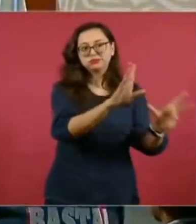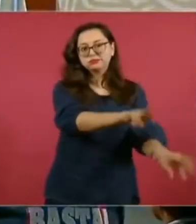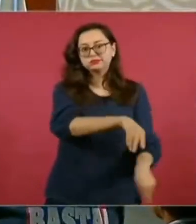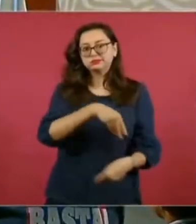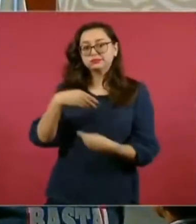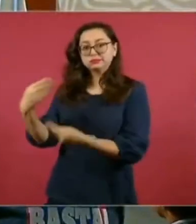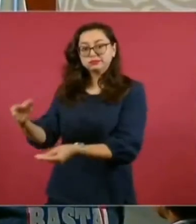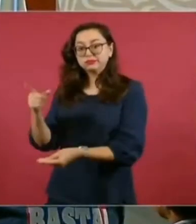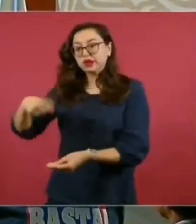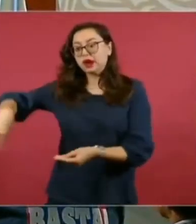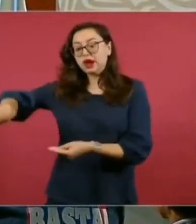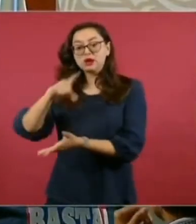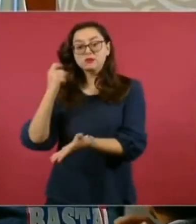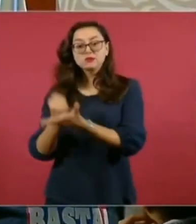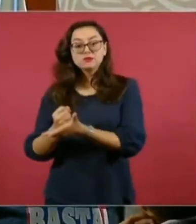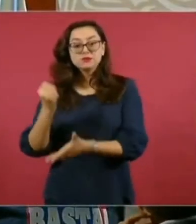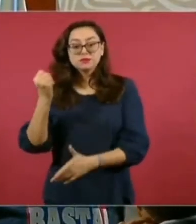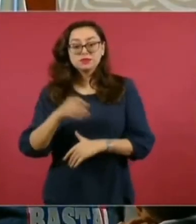Sobre todo en la energética.